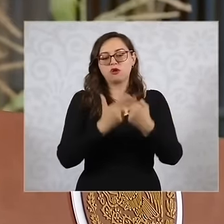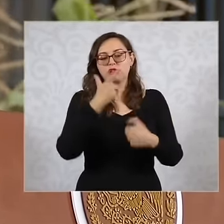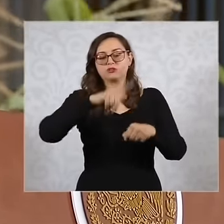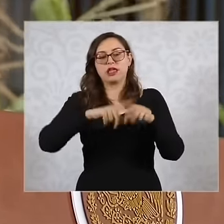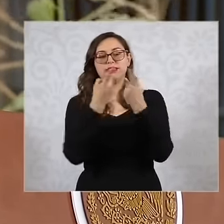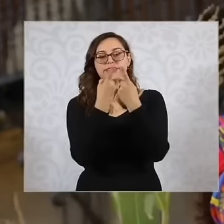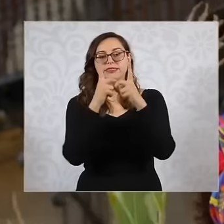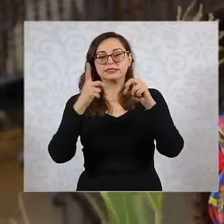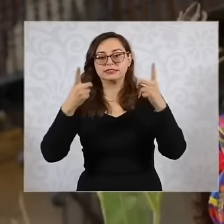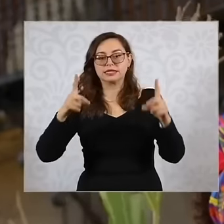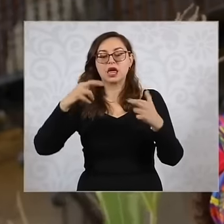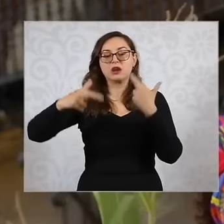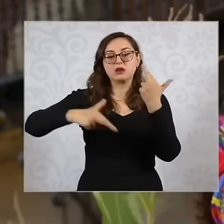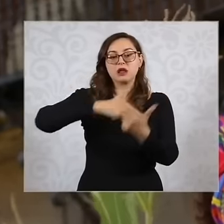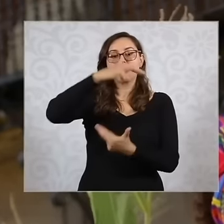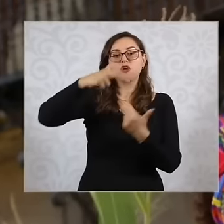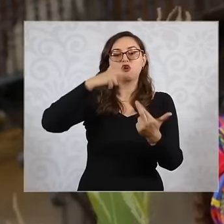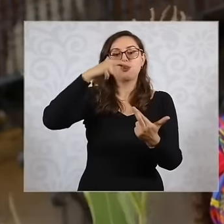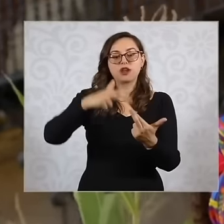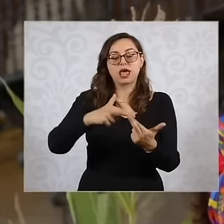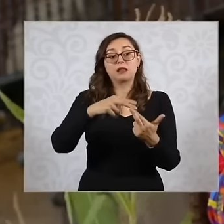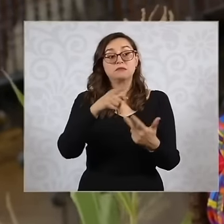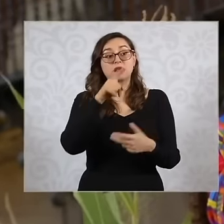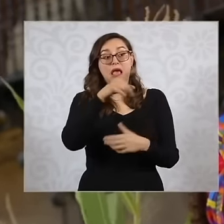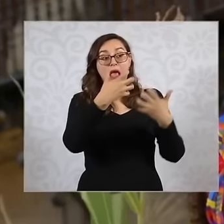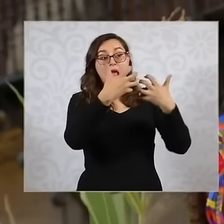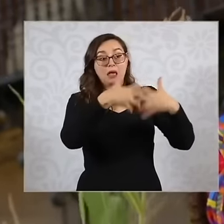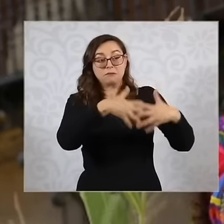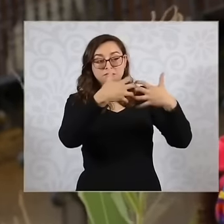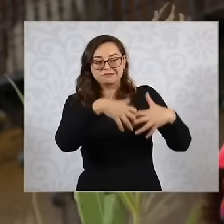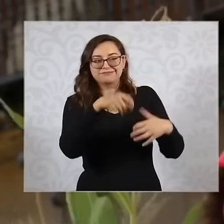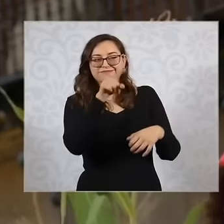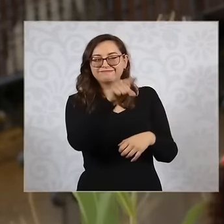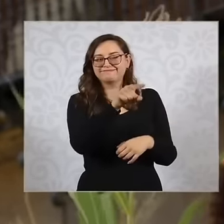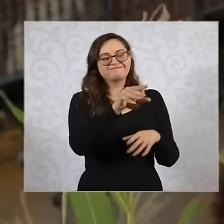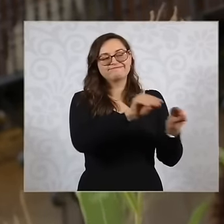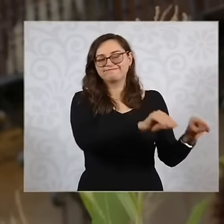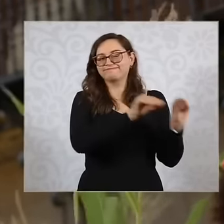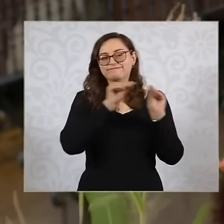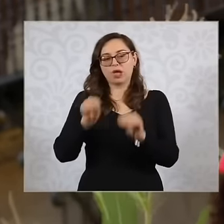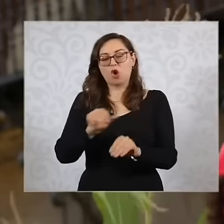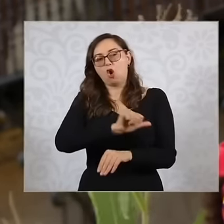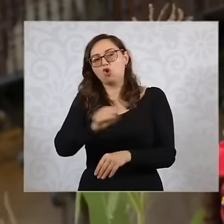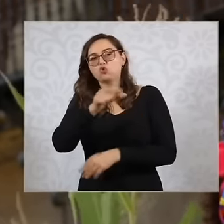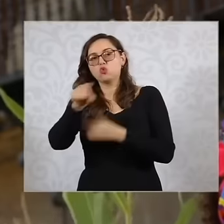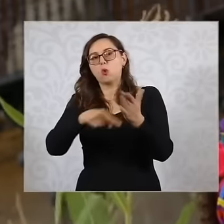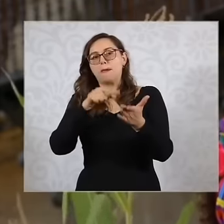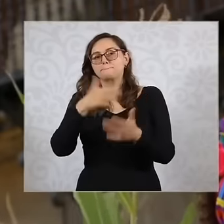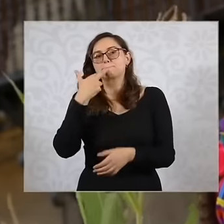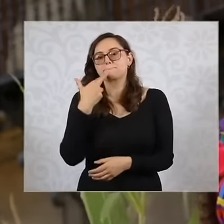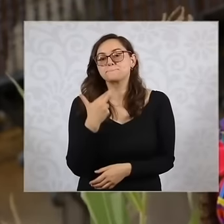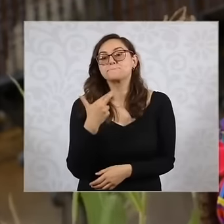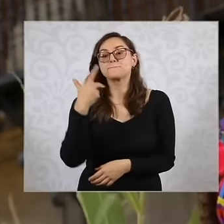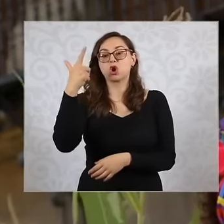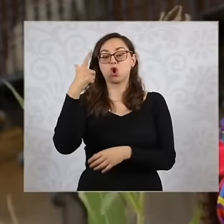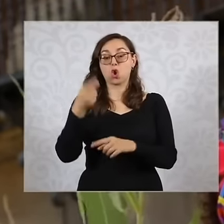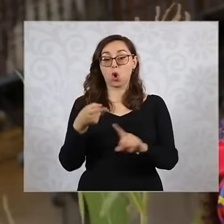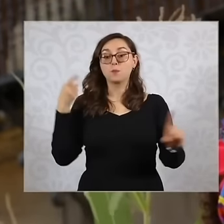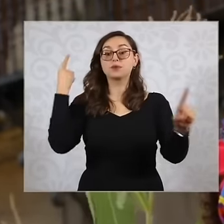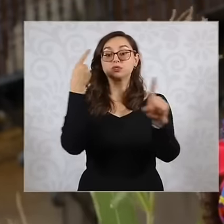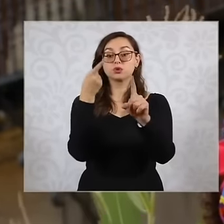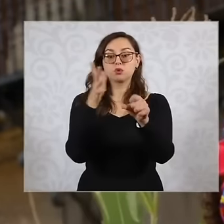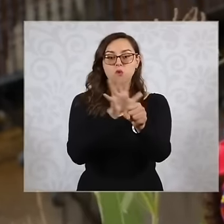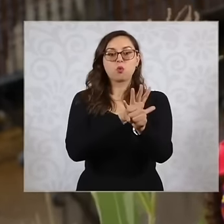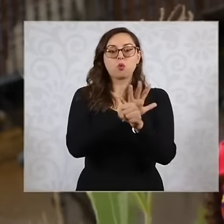Desarrollo Regional y la Relocalización. El objetivo es crear nuevos polos